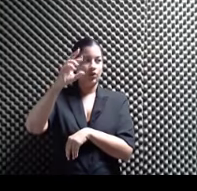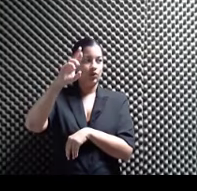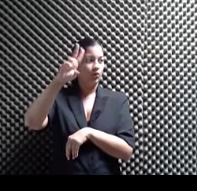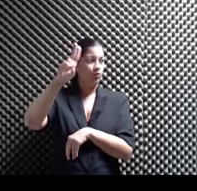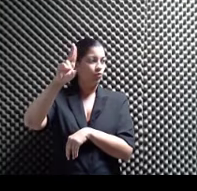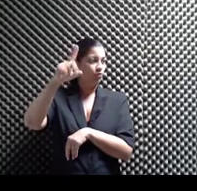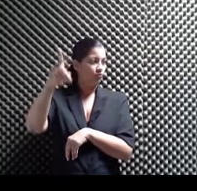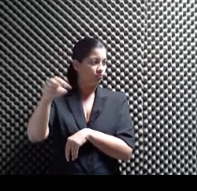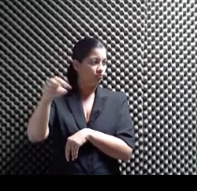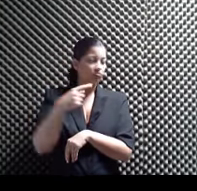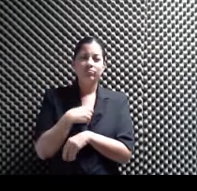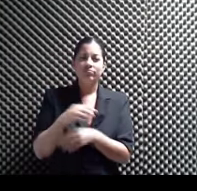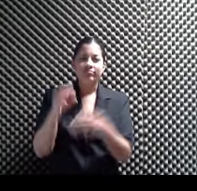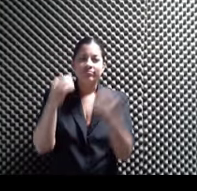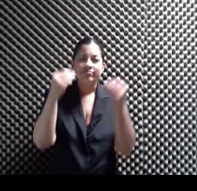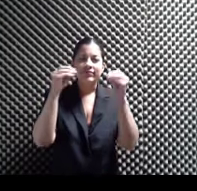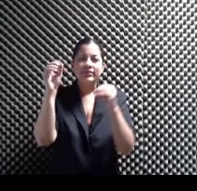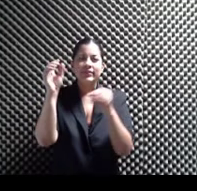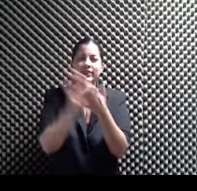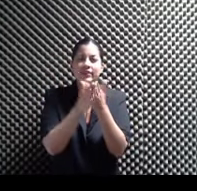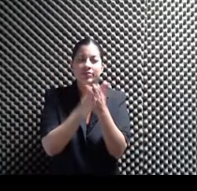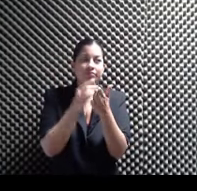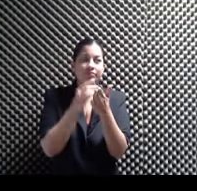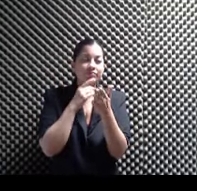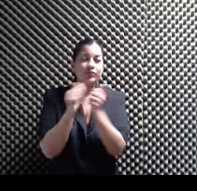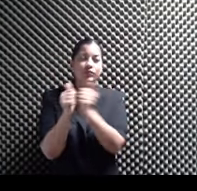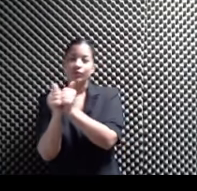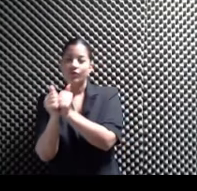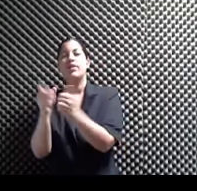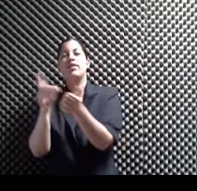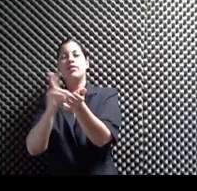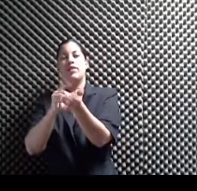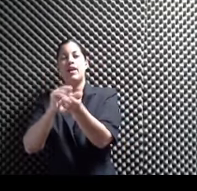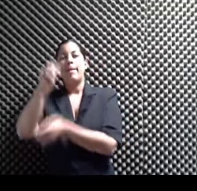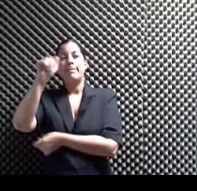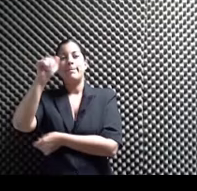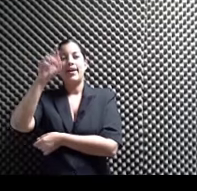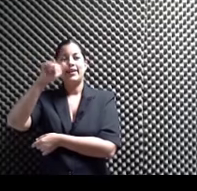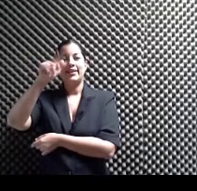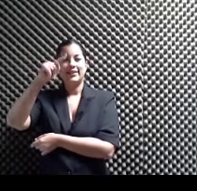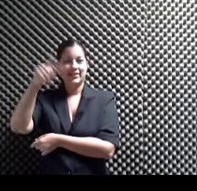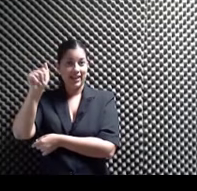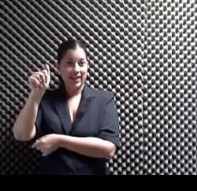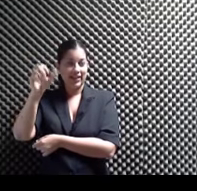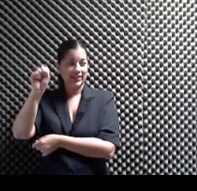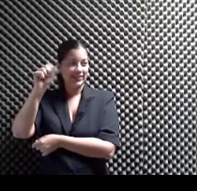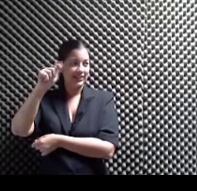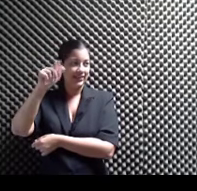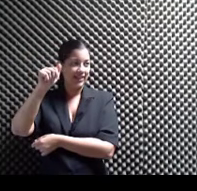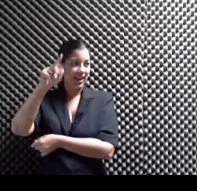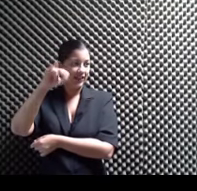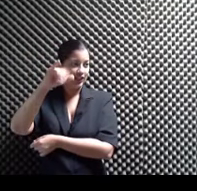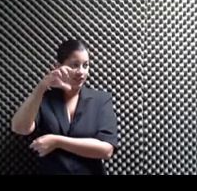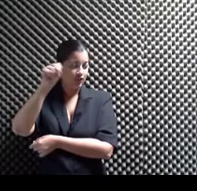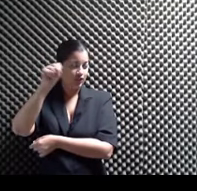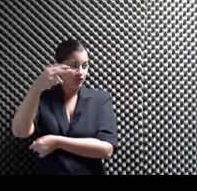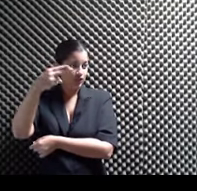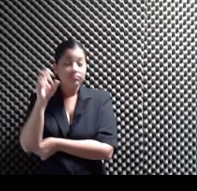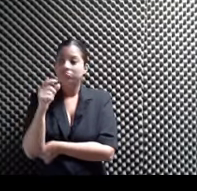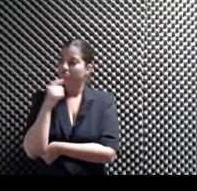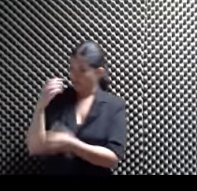estar Mira la doctora Rosalina Perales Y la doctora Marisa Stanisch Así que ya saben Se puede aprovechar La oportunidad De